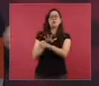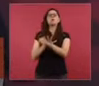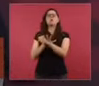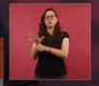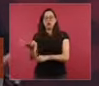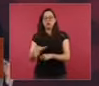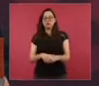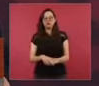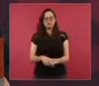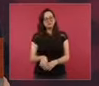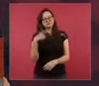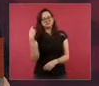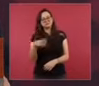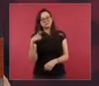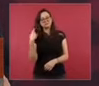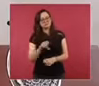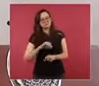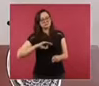todo.